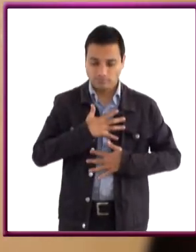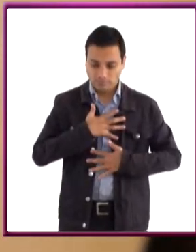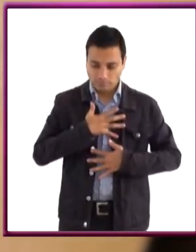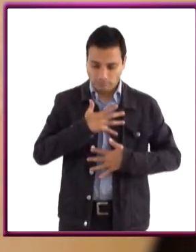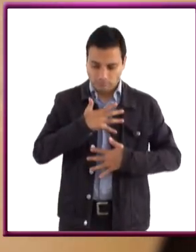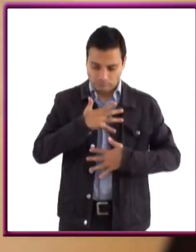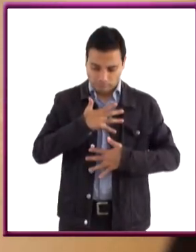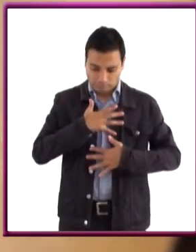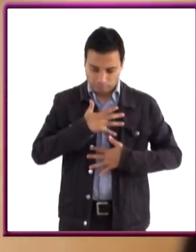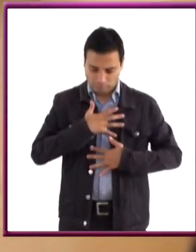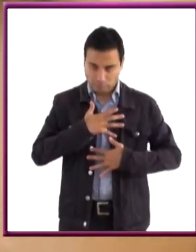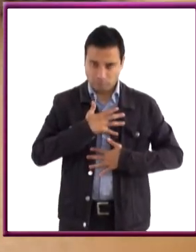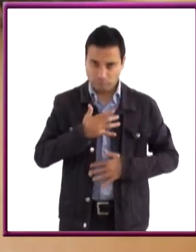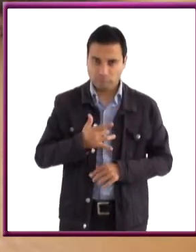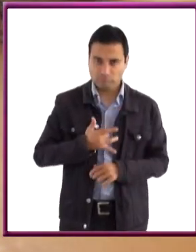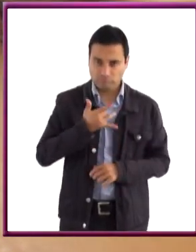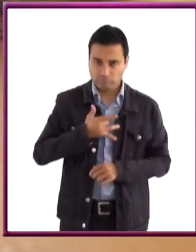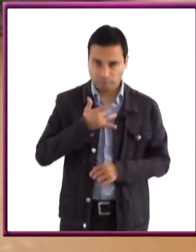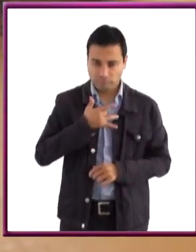y nótala con curiosidad,